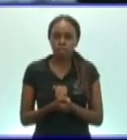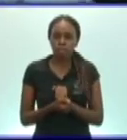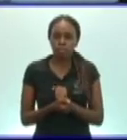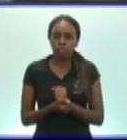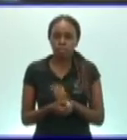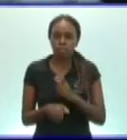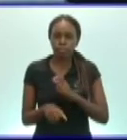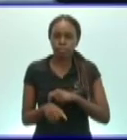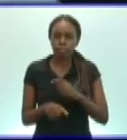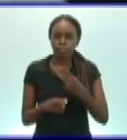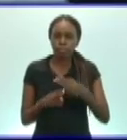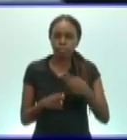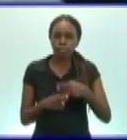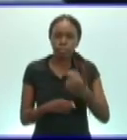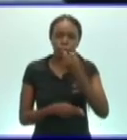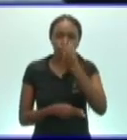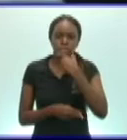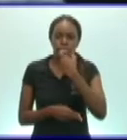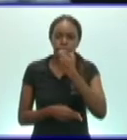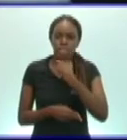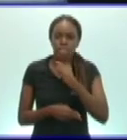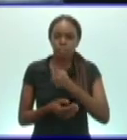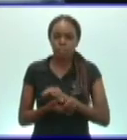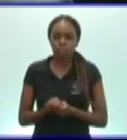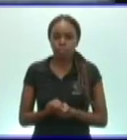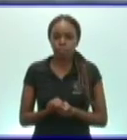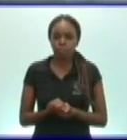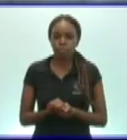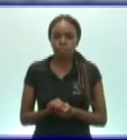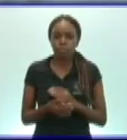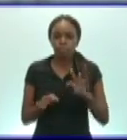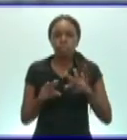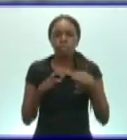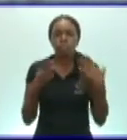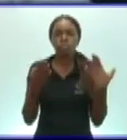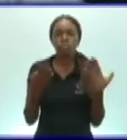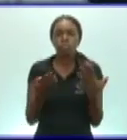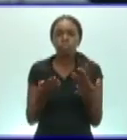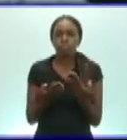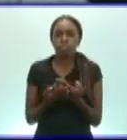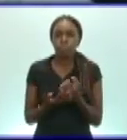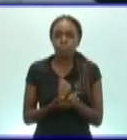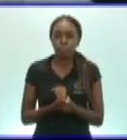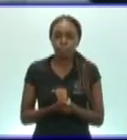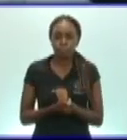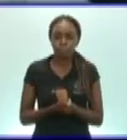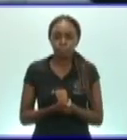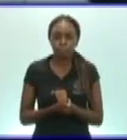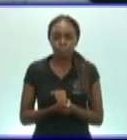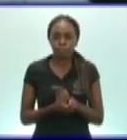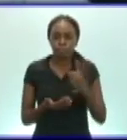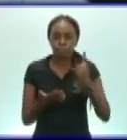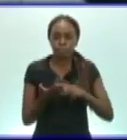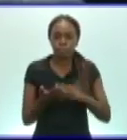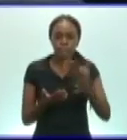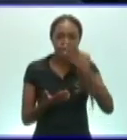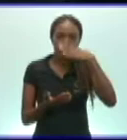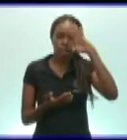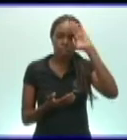llama Carlos Manuel de Céspedes. Ese baño purificador limpió la historia. El Padre está en su